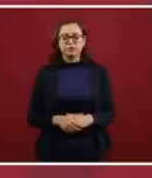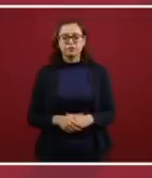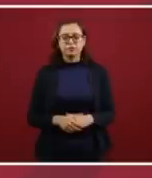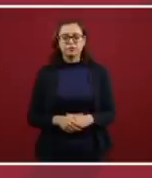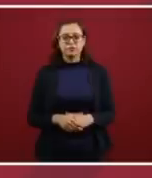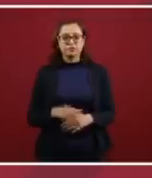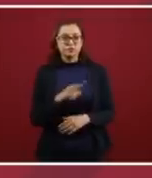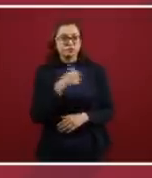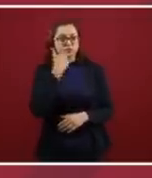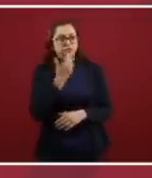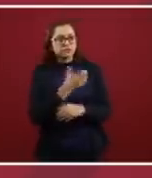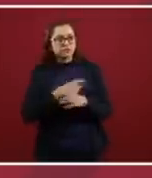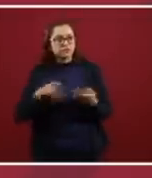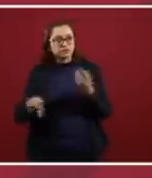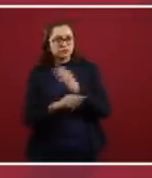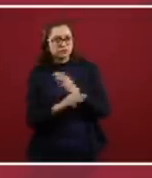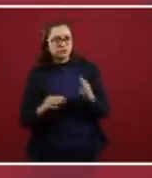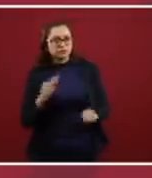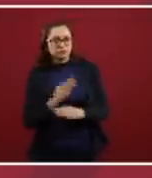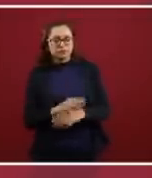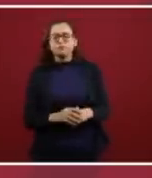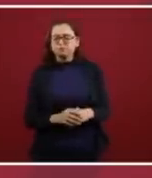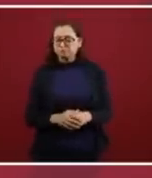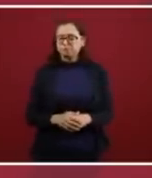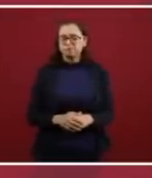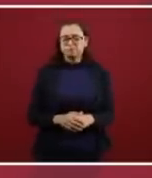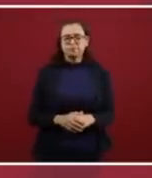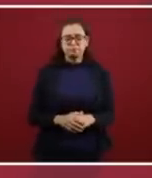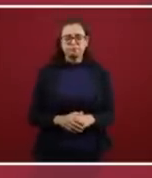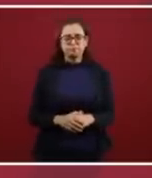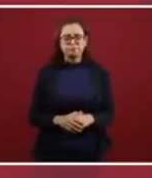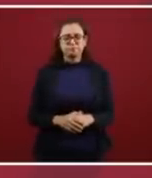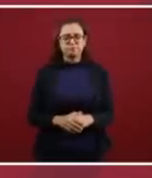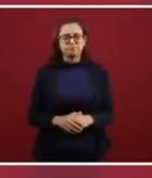decirlo. Sí, sí. Y otros